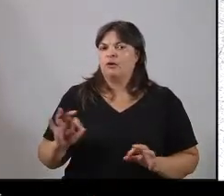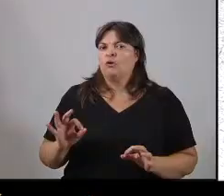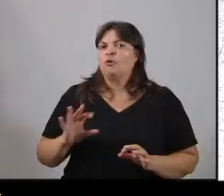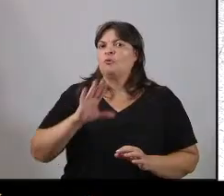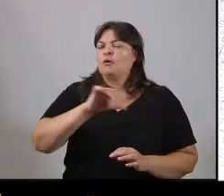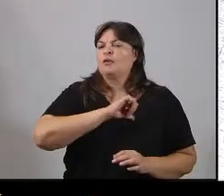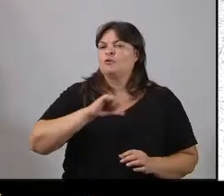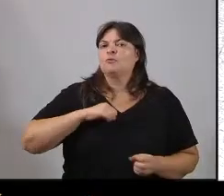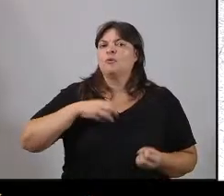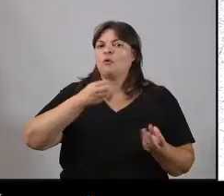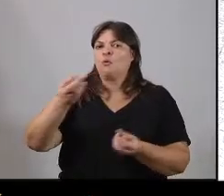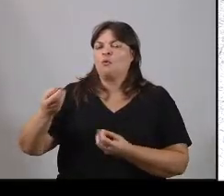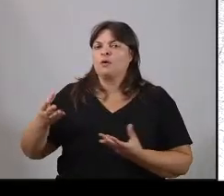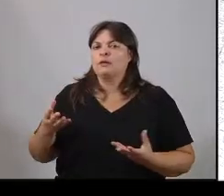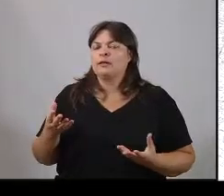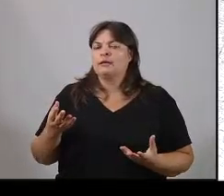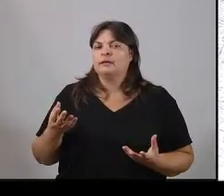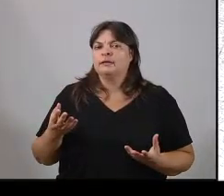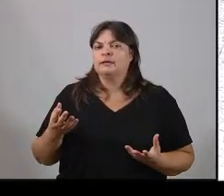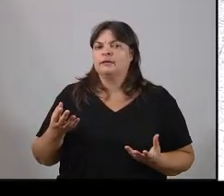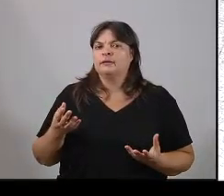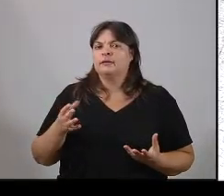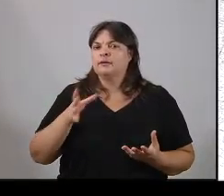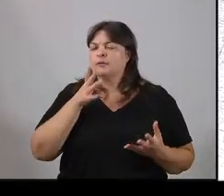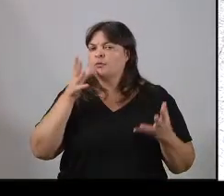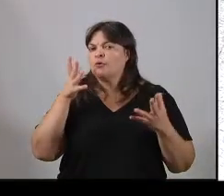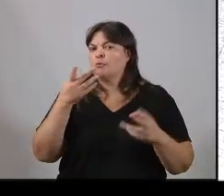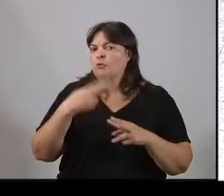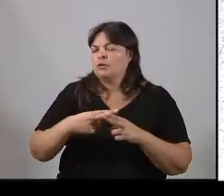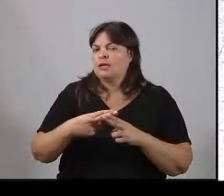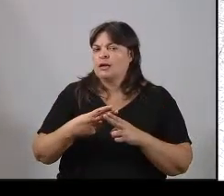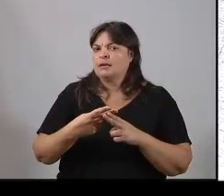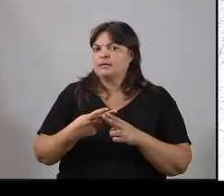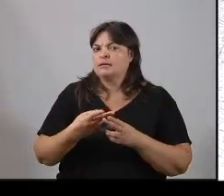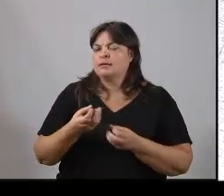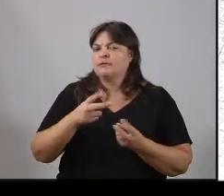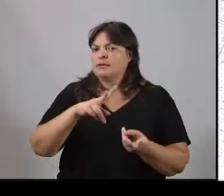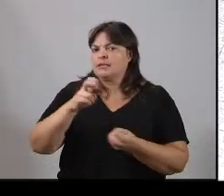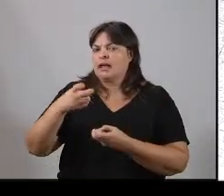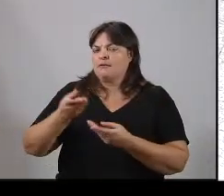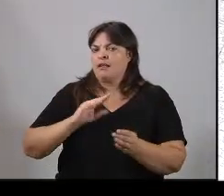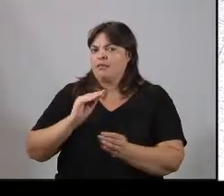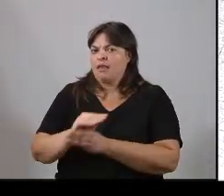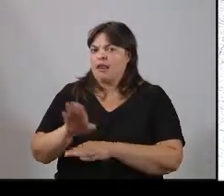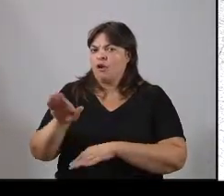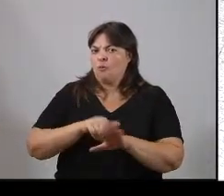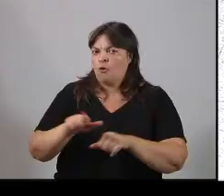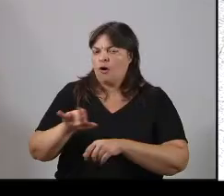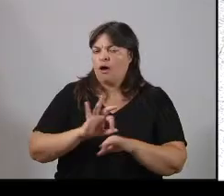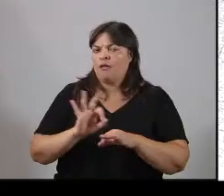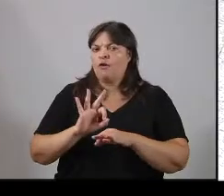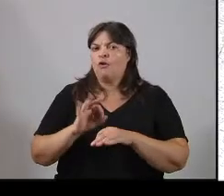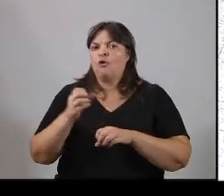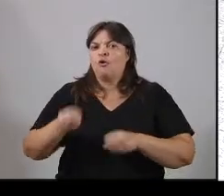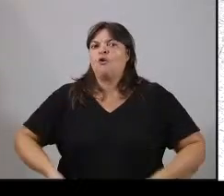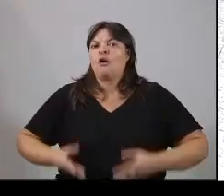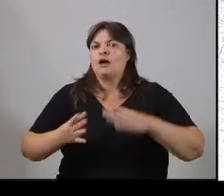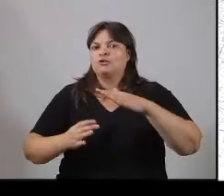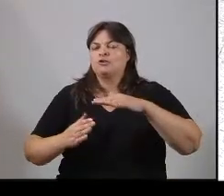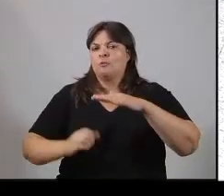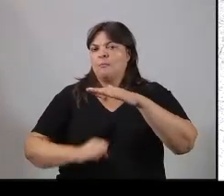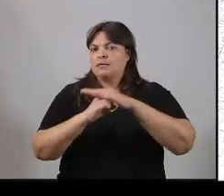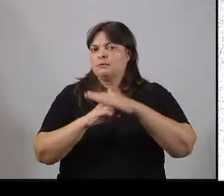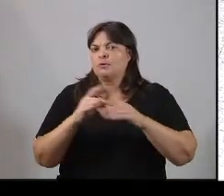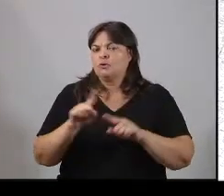autónomas, porque no hay Consejo de Política Fiscal y Financiera convocado, ni el techo de gasto, ni la Eso senda, sí. etcétera, etcétera.